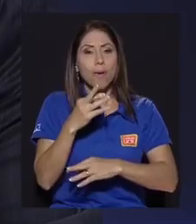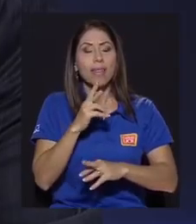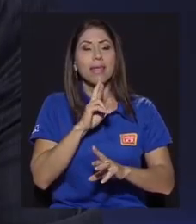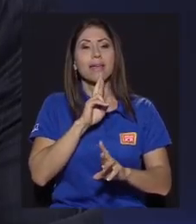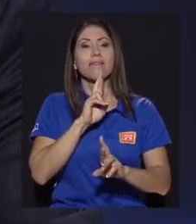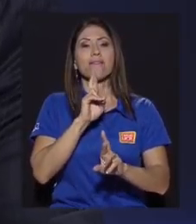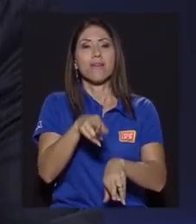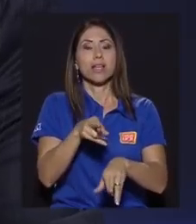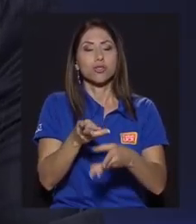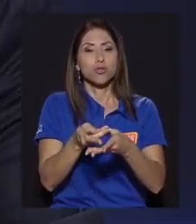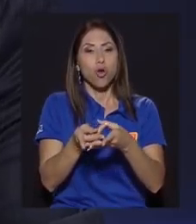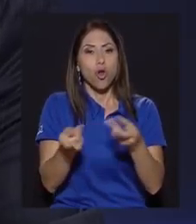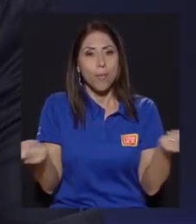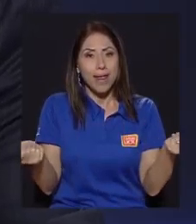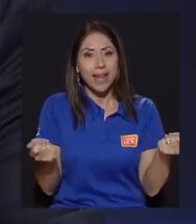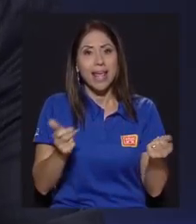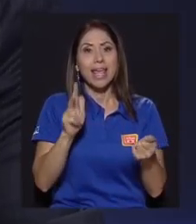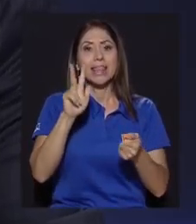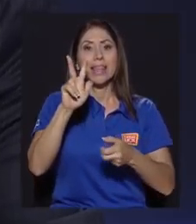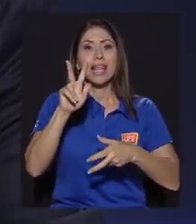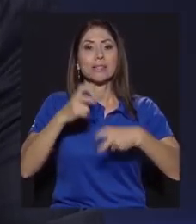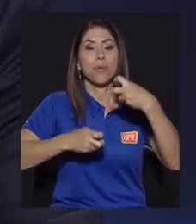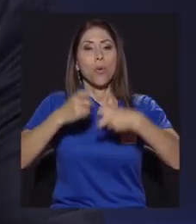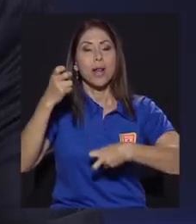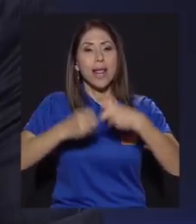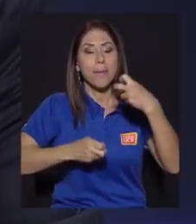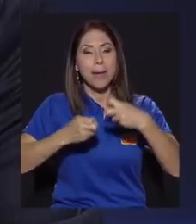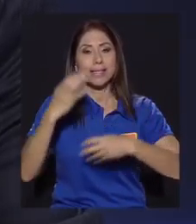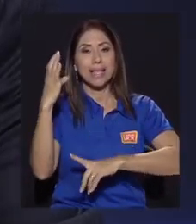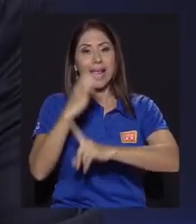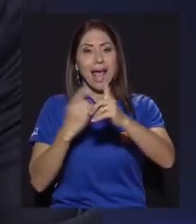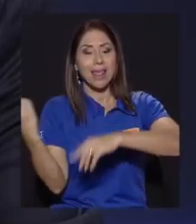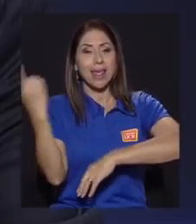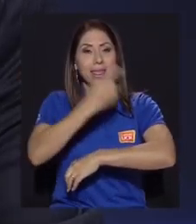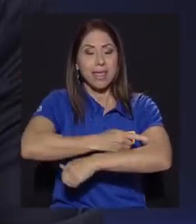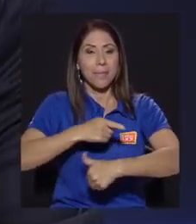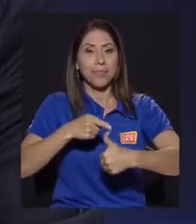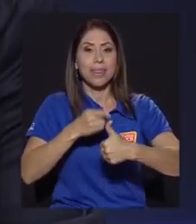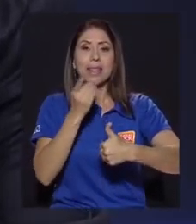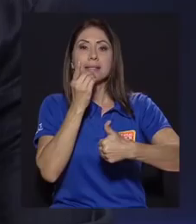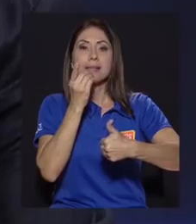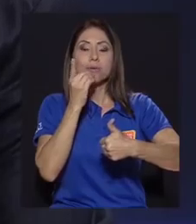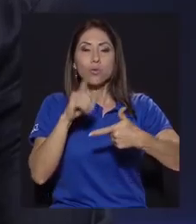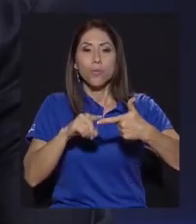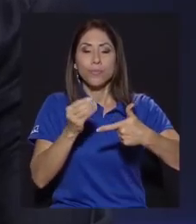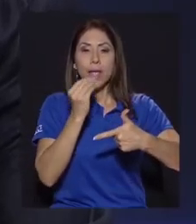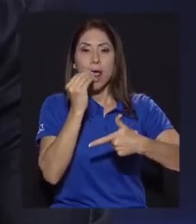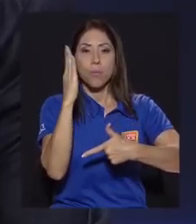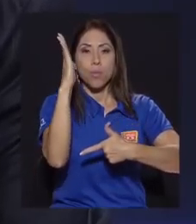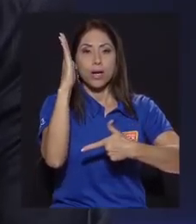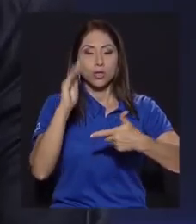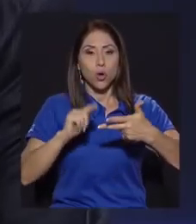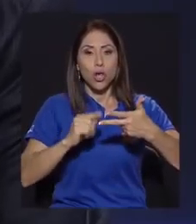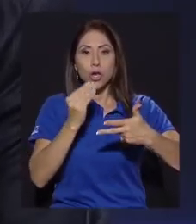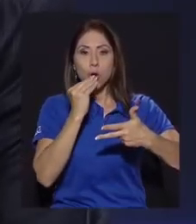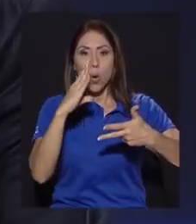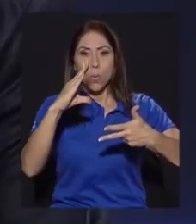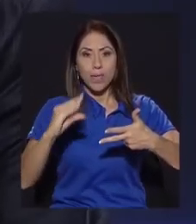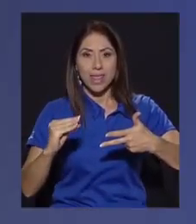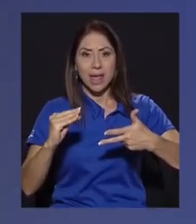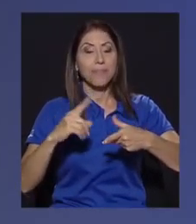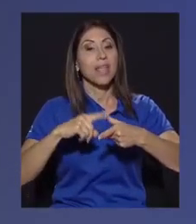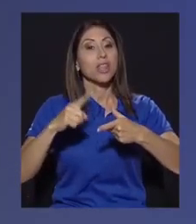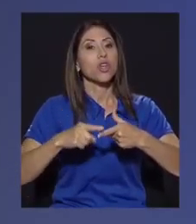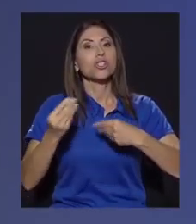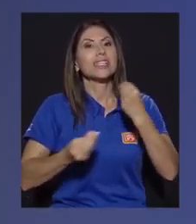cotidianos desayuno almuerzo y comida y lo que hay es una rebelión de los de abajo